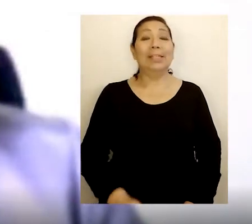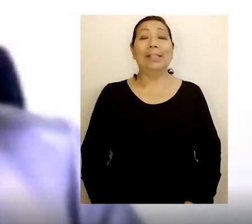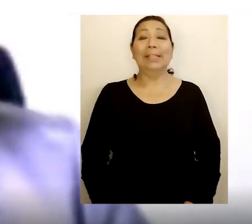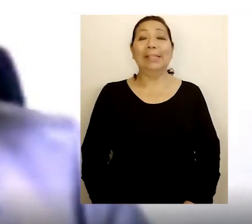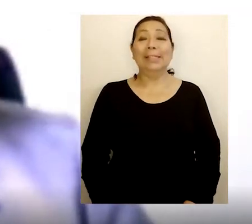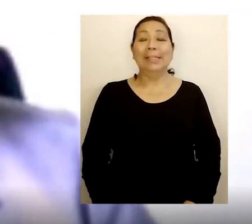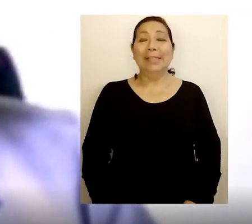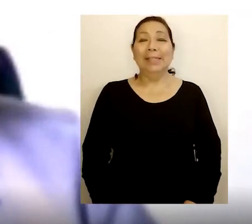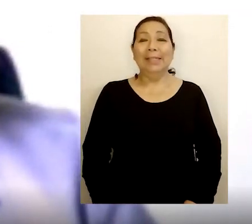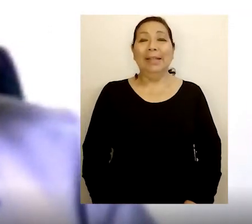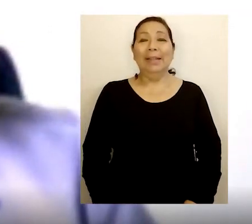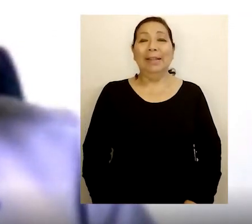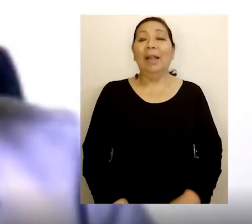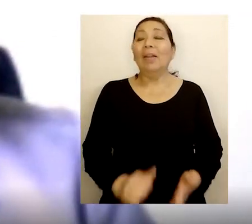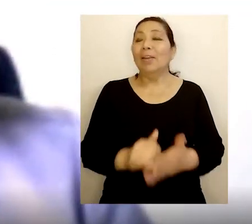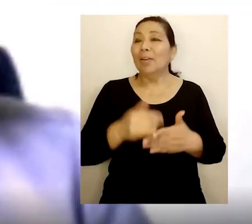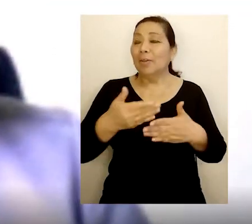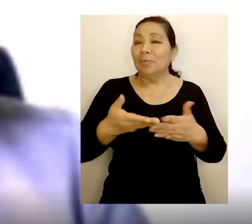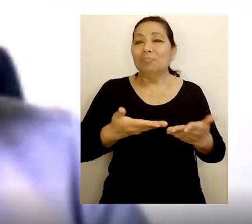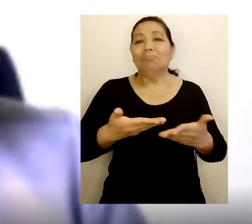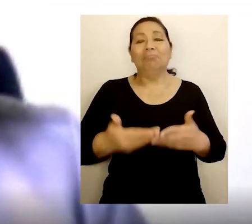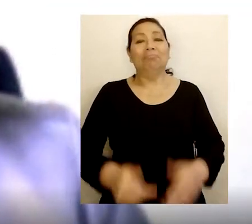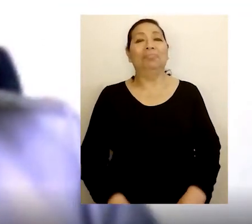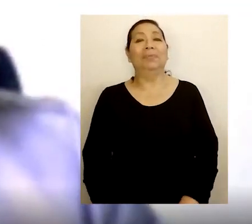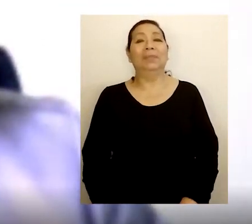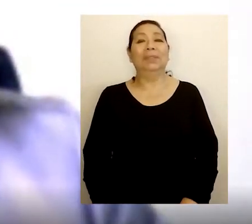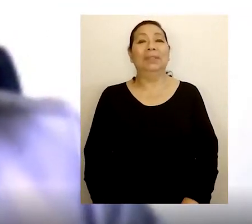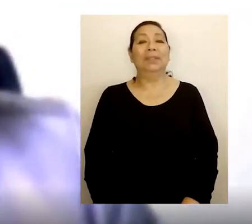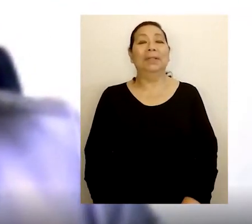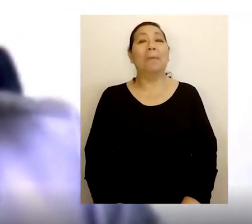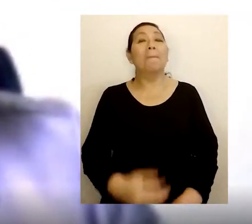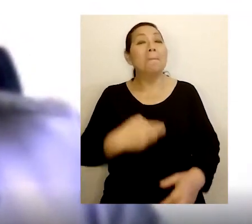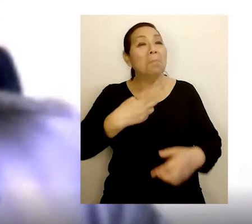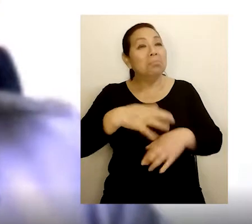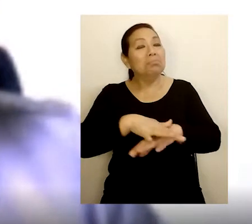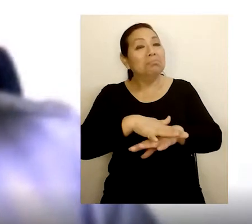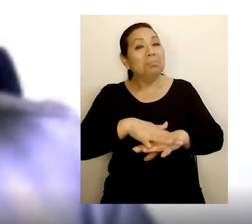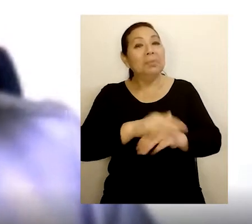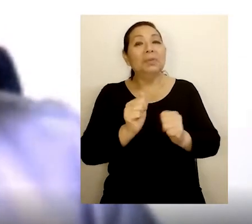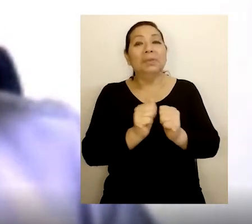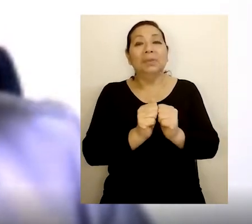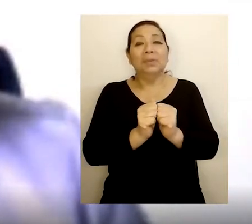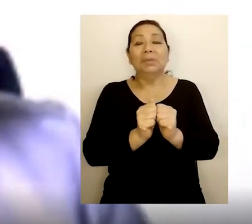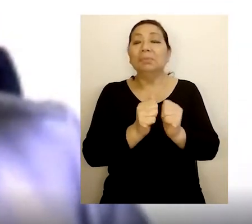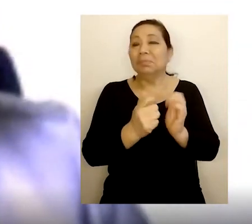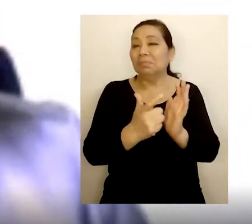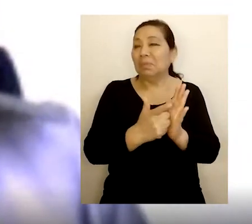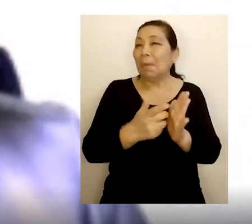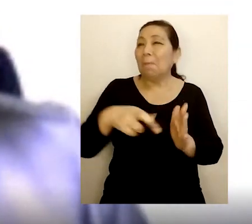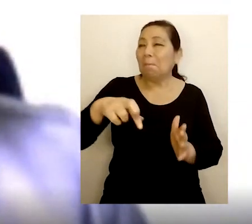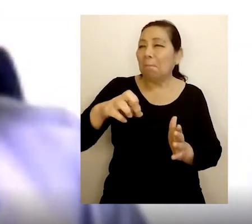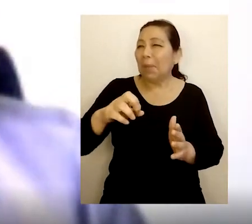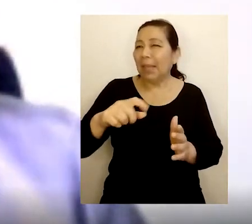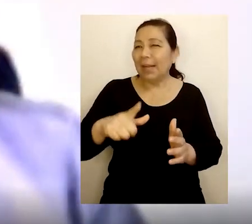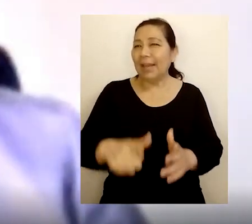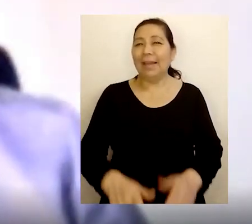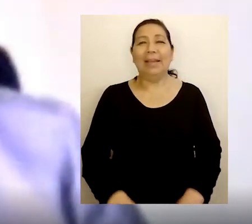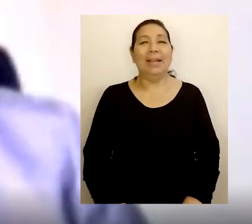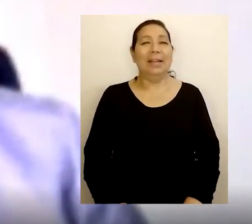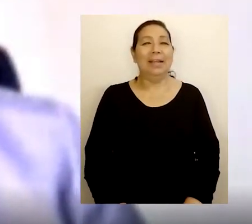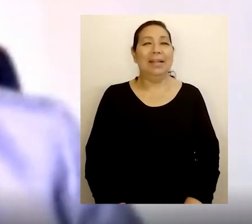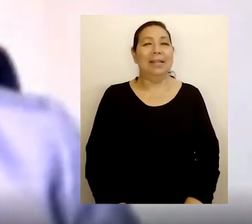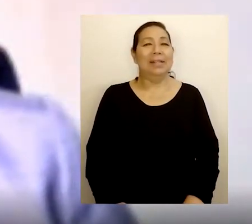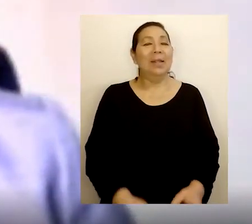instancia, que es la debida motivación, el debido proceso, conflicto de leyes penales y